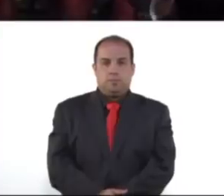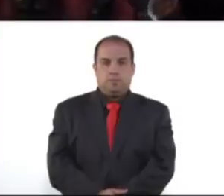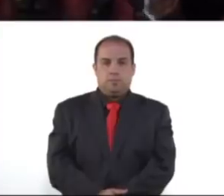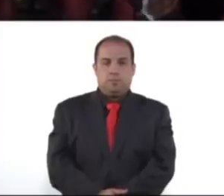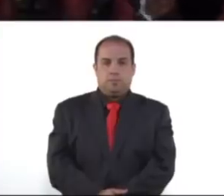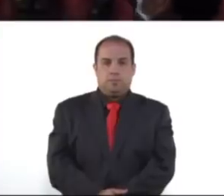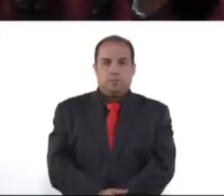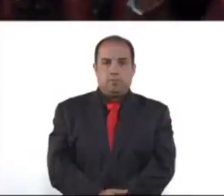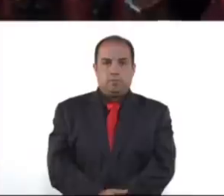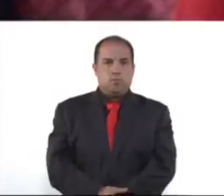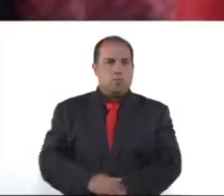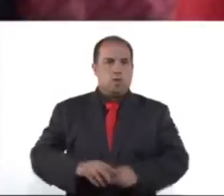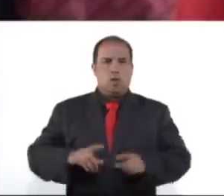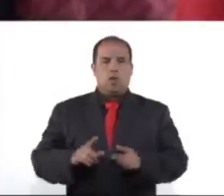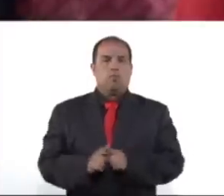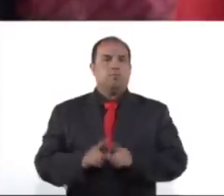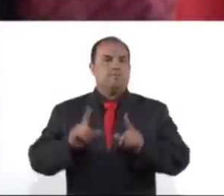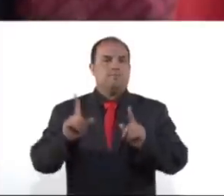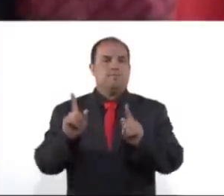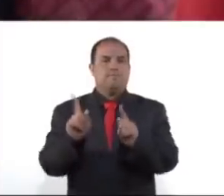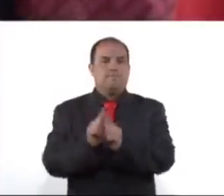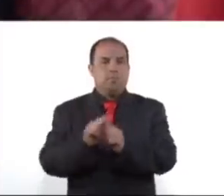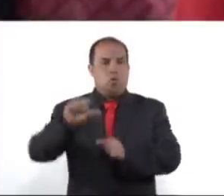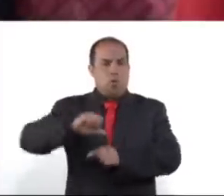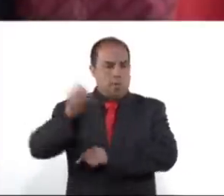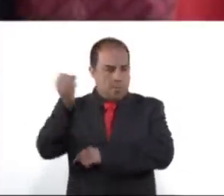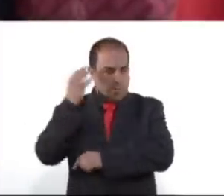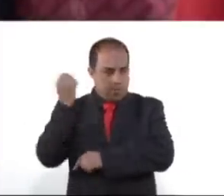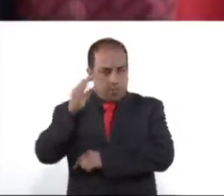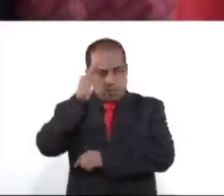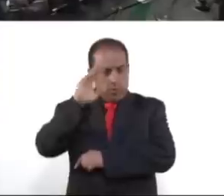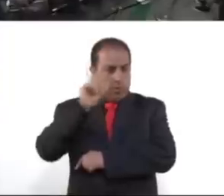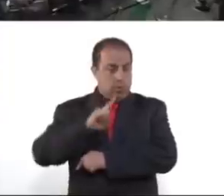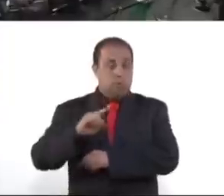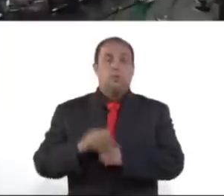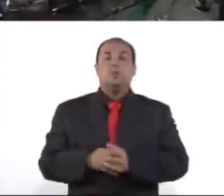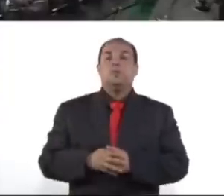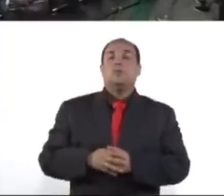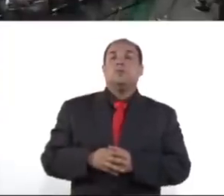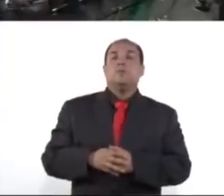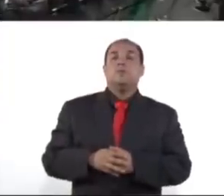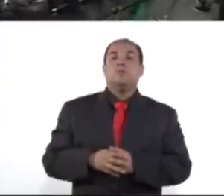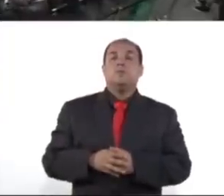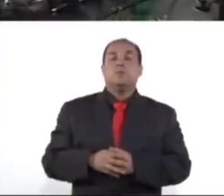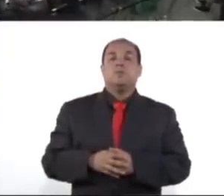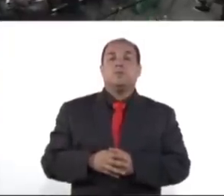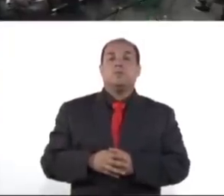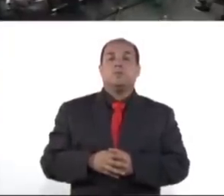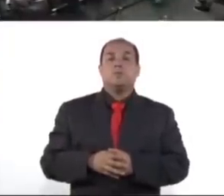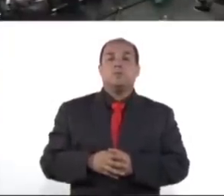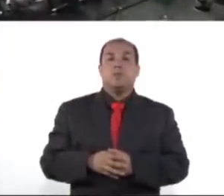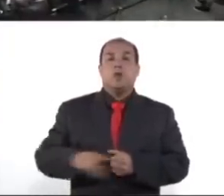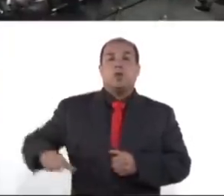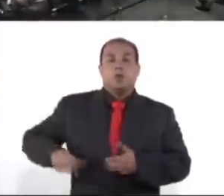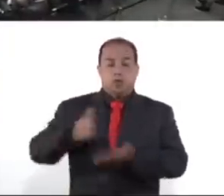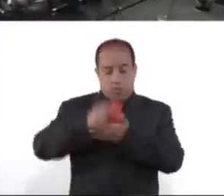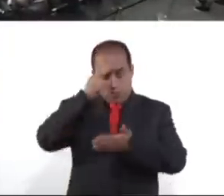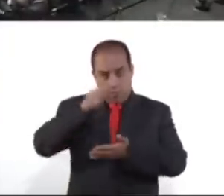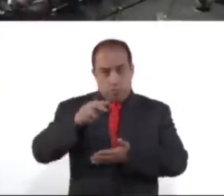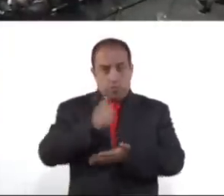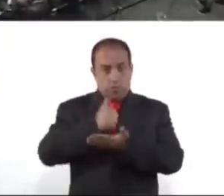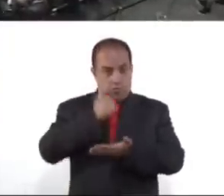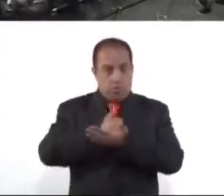Y así Finalizamos Damas y caballeros Este acto El gobierno De la ciudad De México Ciudad innovadora Y de derechos